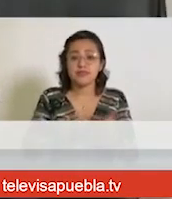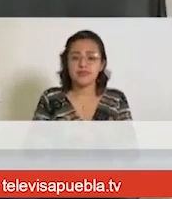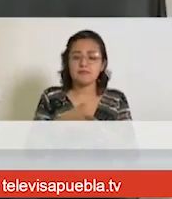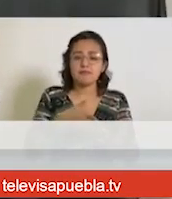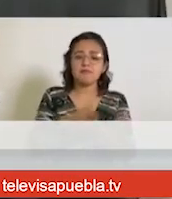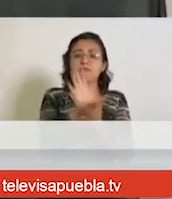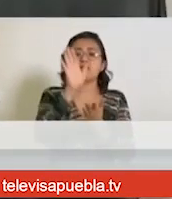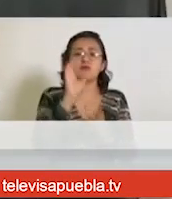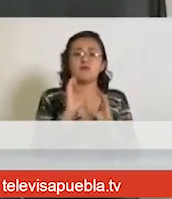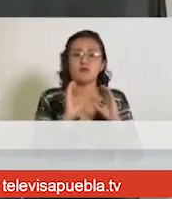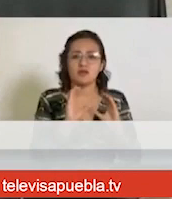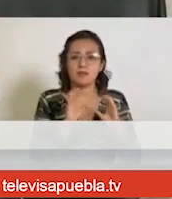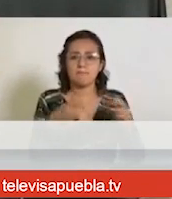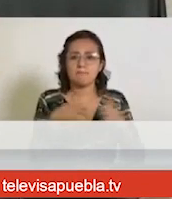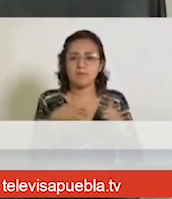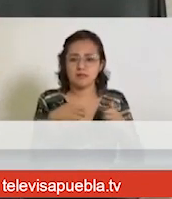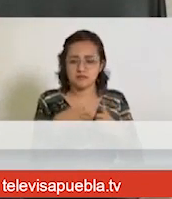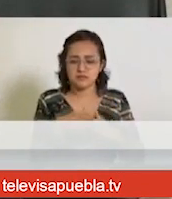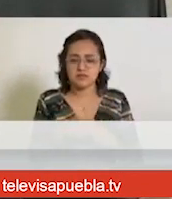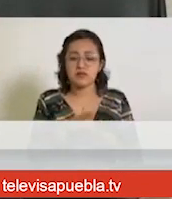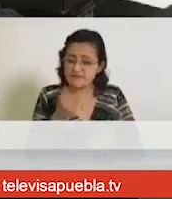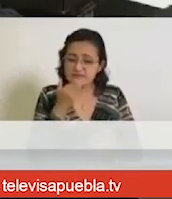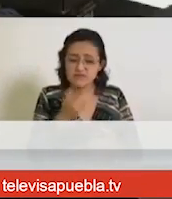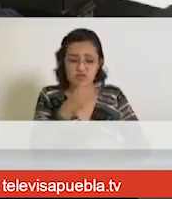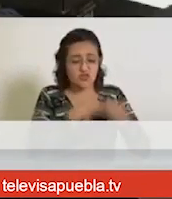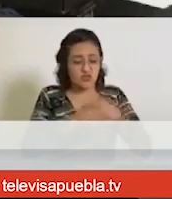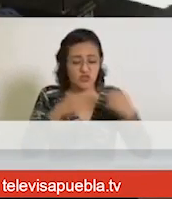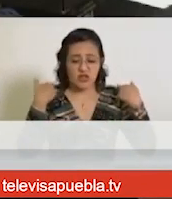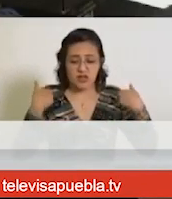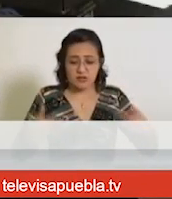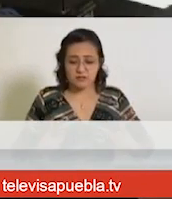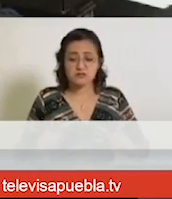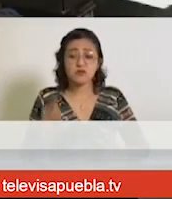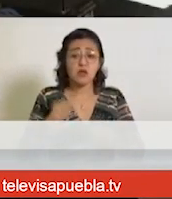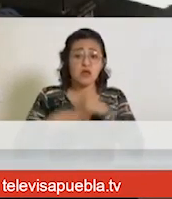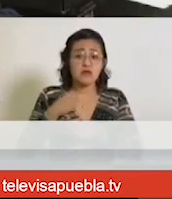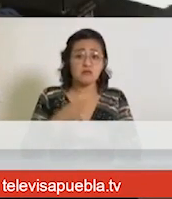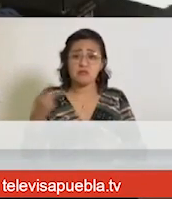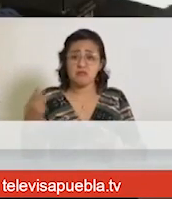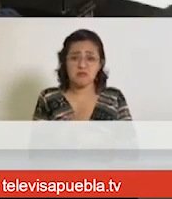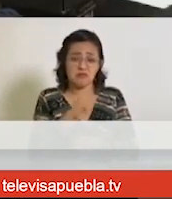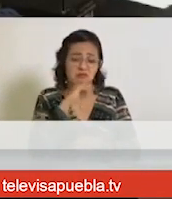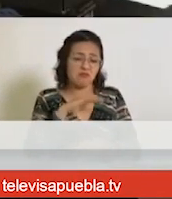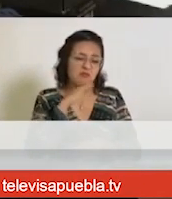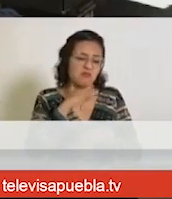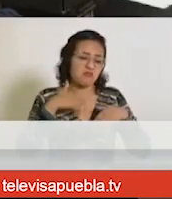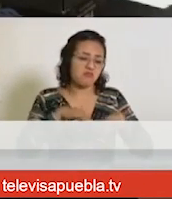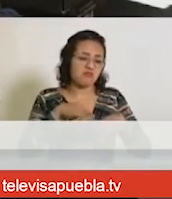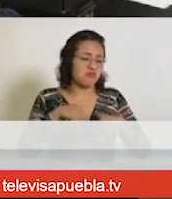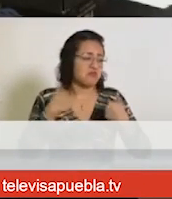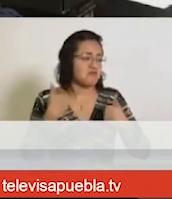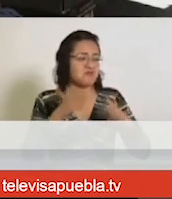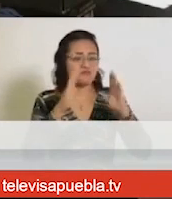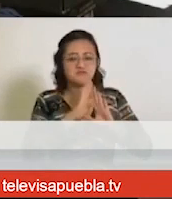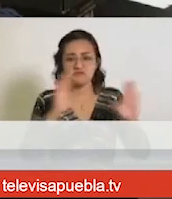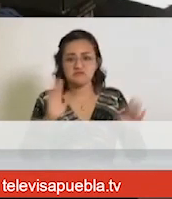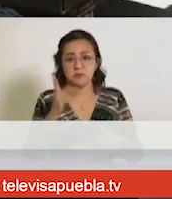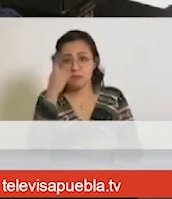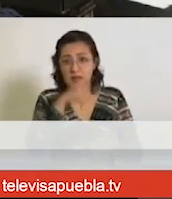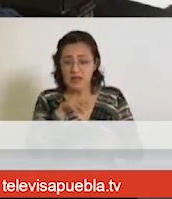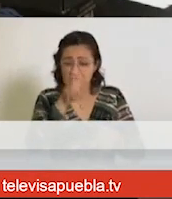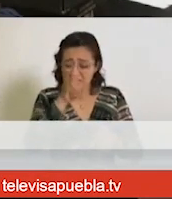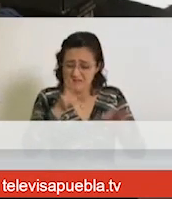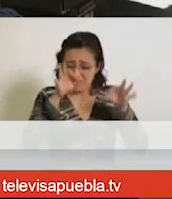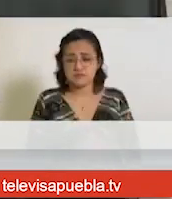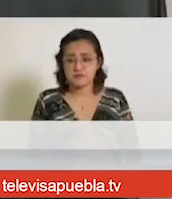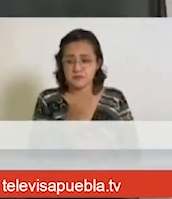de la dependencia, Melitón Lozano Pérez, aseguró que estas prendas representan un avance en la preparación para el regreso a clases presenciales, luego de